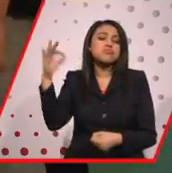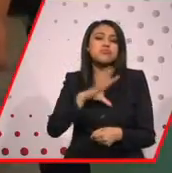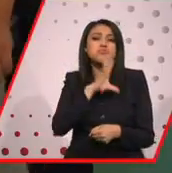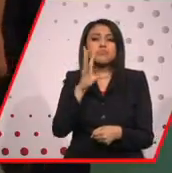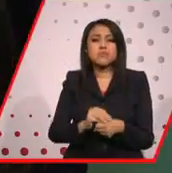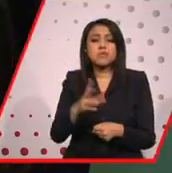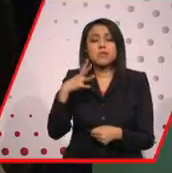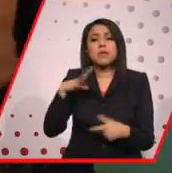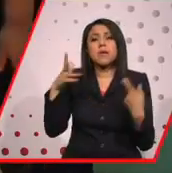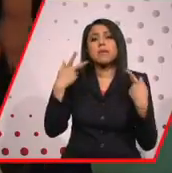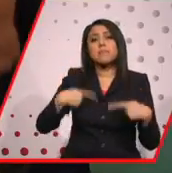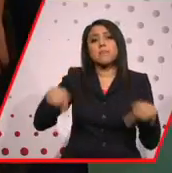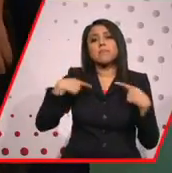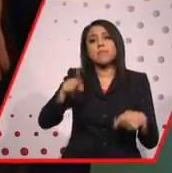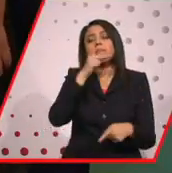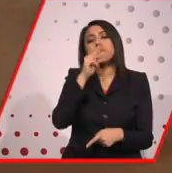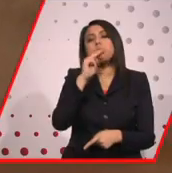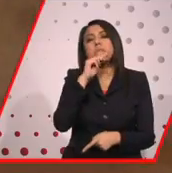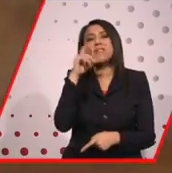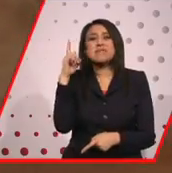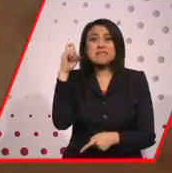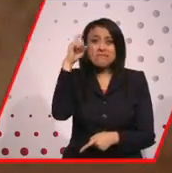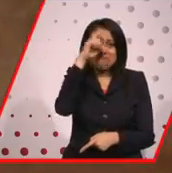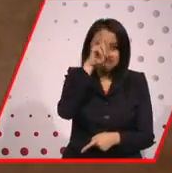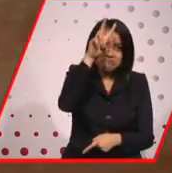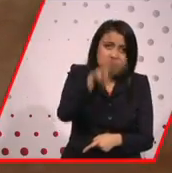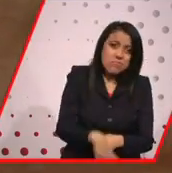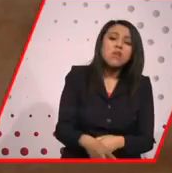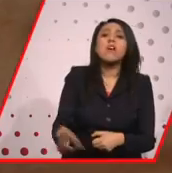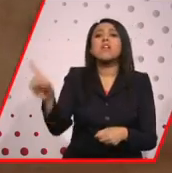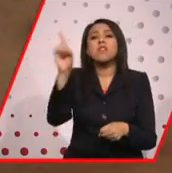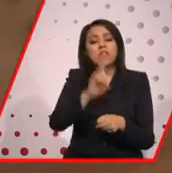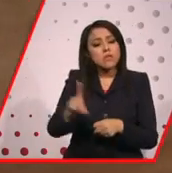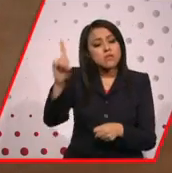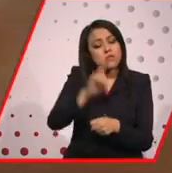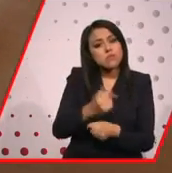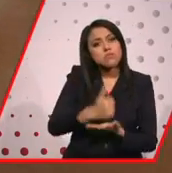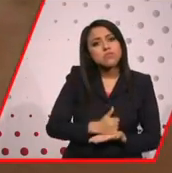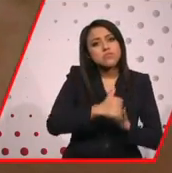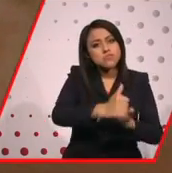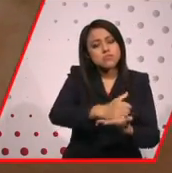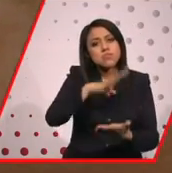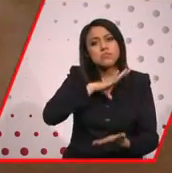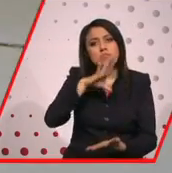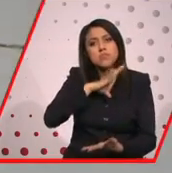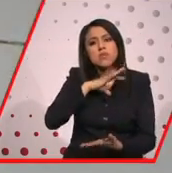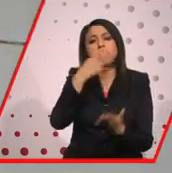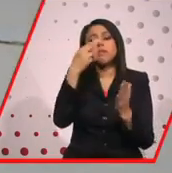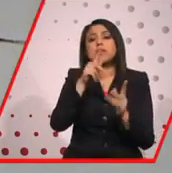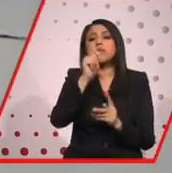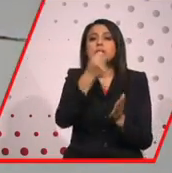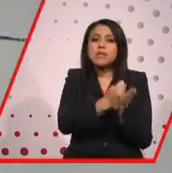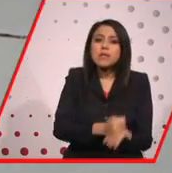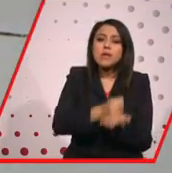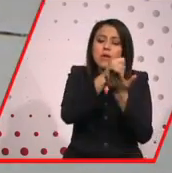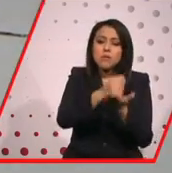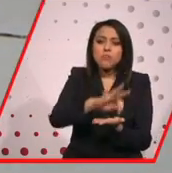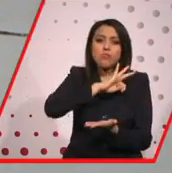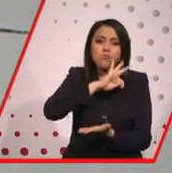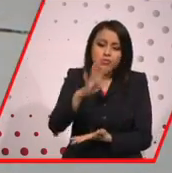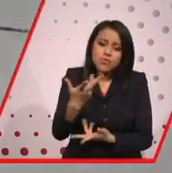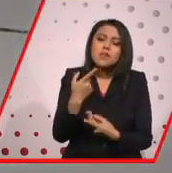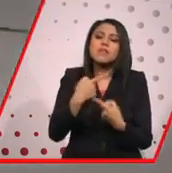sus padres no ha sido una tarea fácil, pues todos los días lo ayudan implementando diversas terapias para que logre